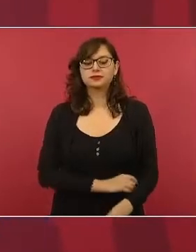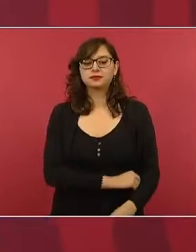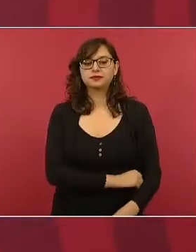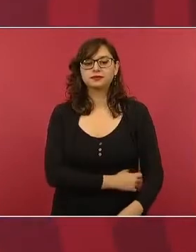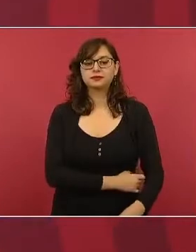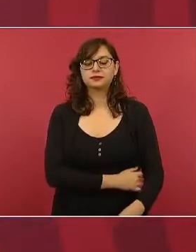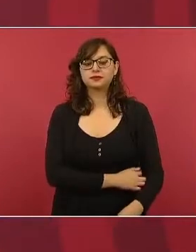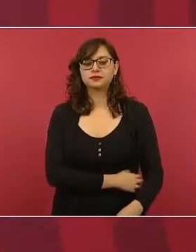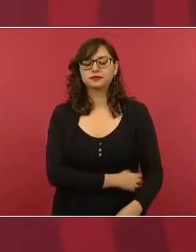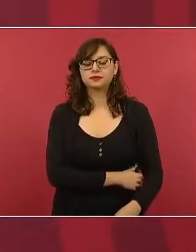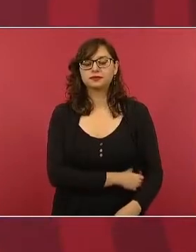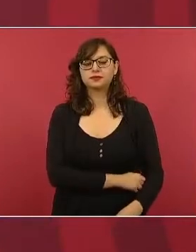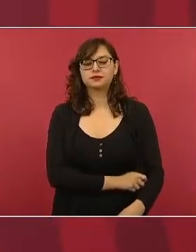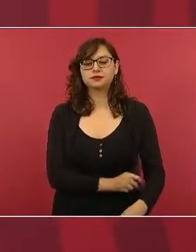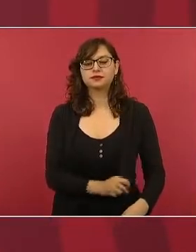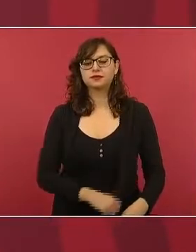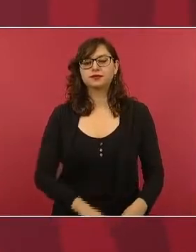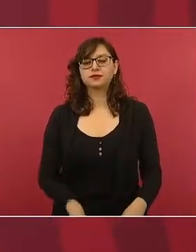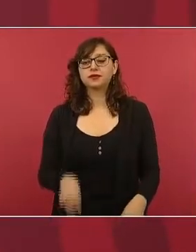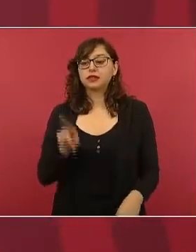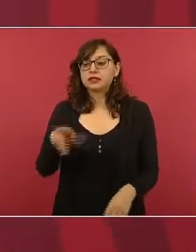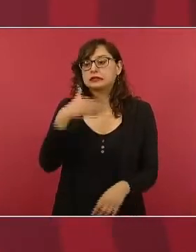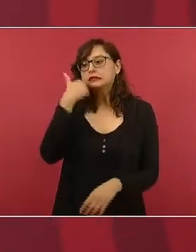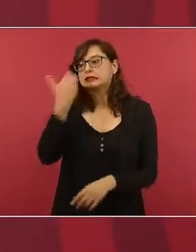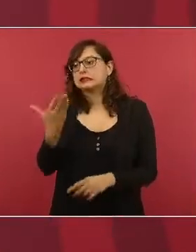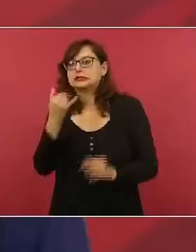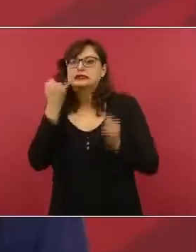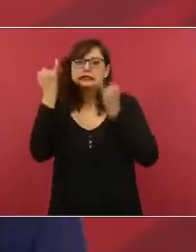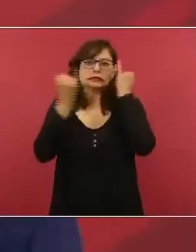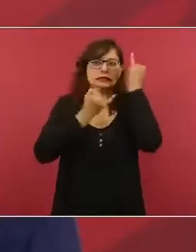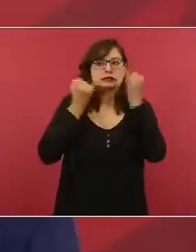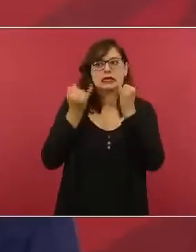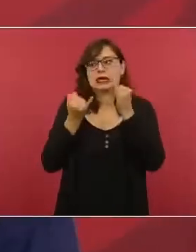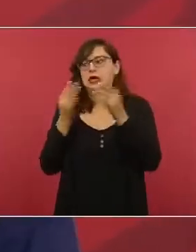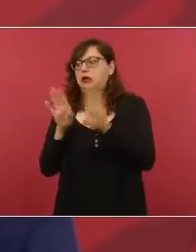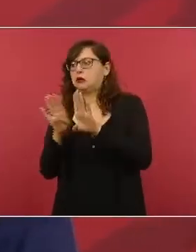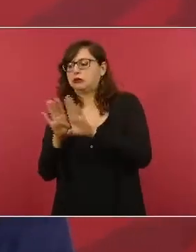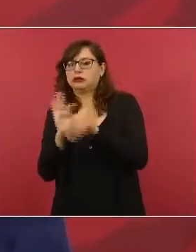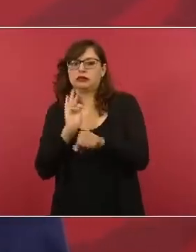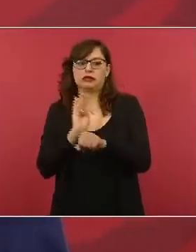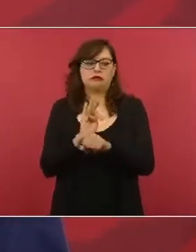Por más que se quiera